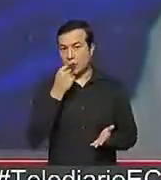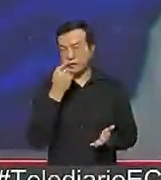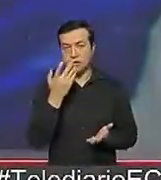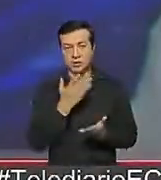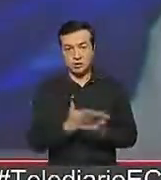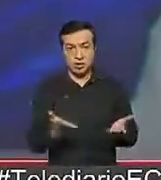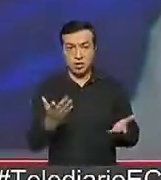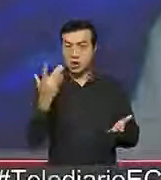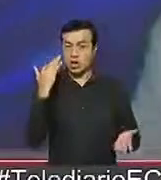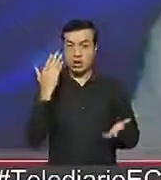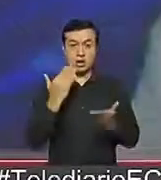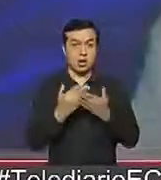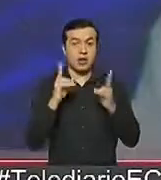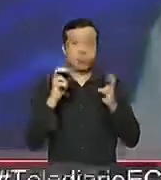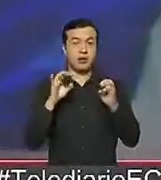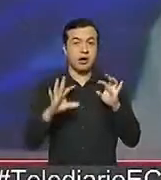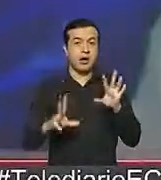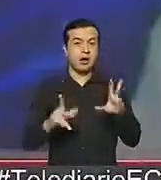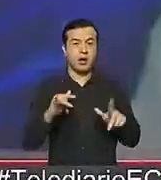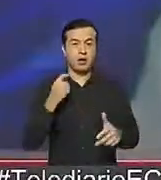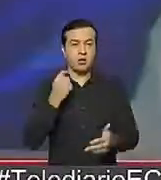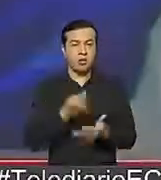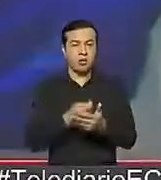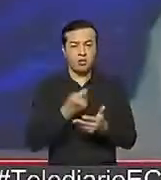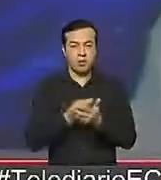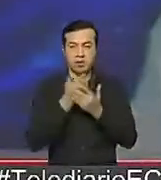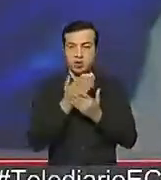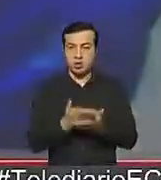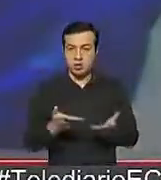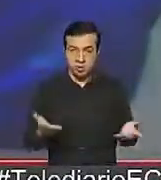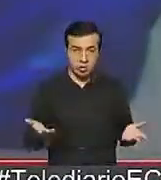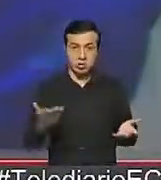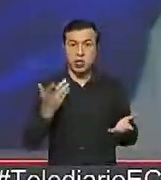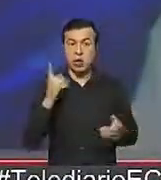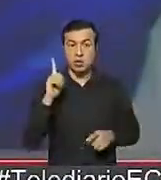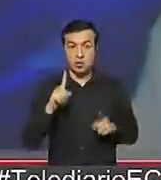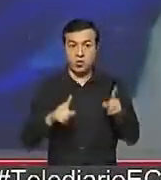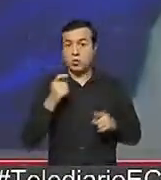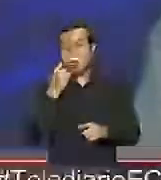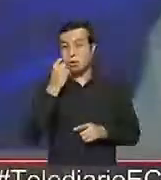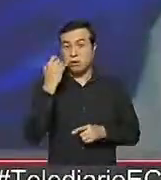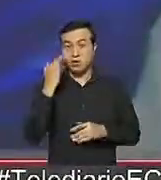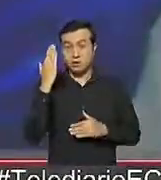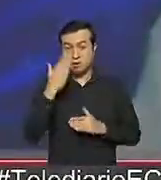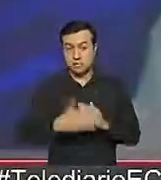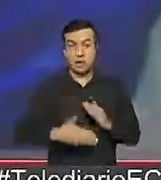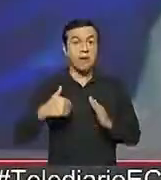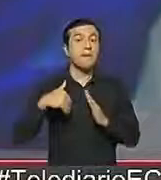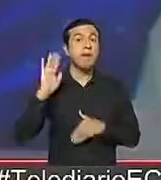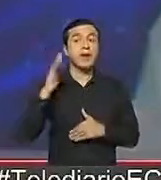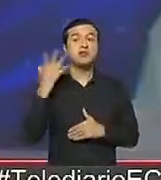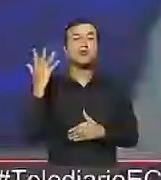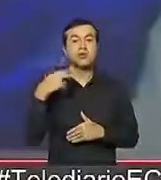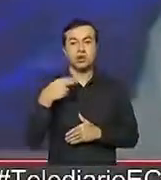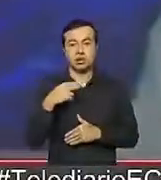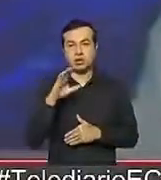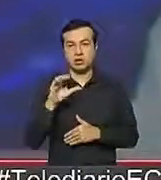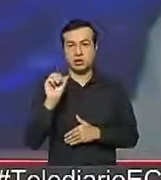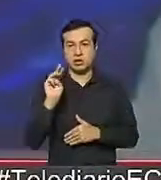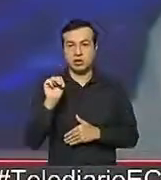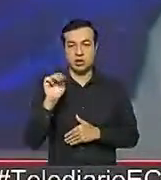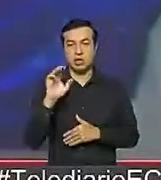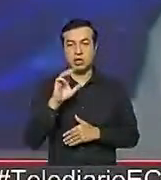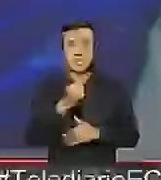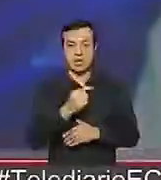los últimos casos de corrupción en la adquisición de insumos y medicinas caducadas, en especial en el Hospital Carlos Andrade Marín de Quito,